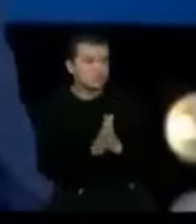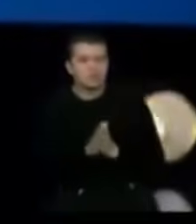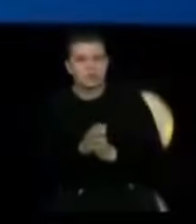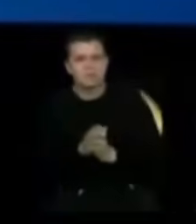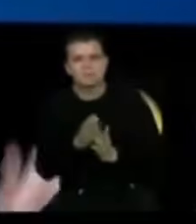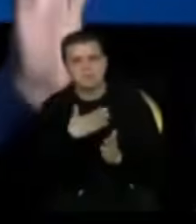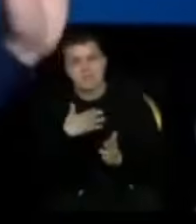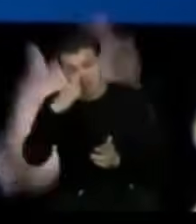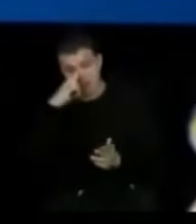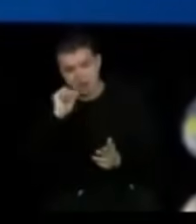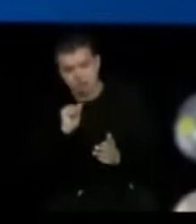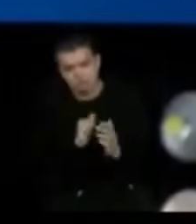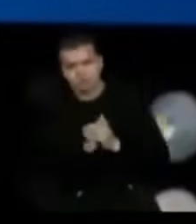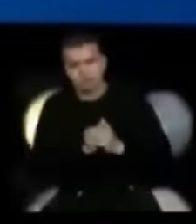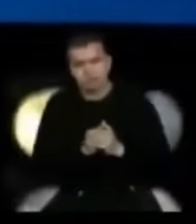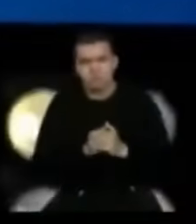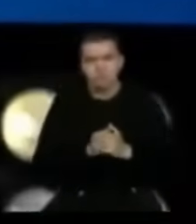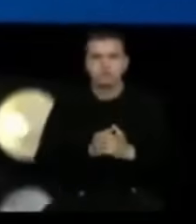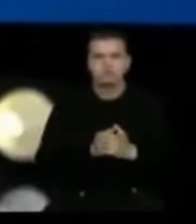Qué alegría.